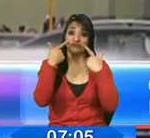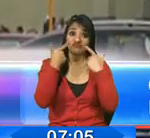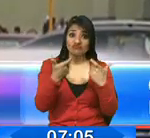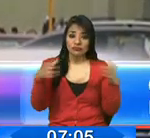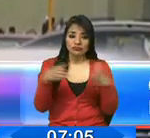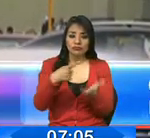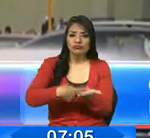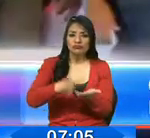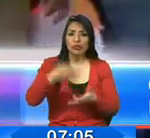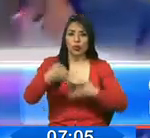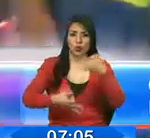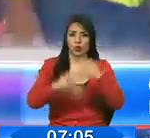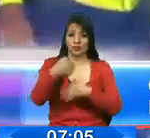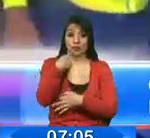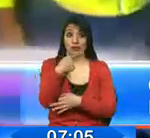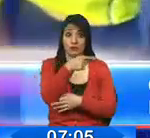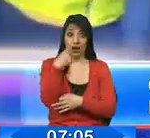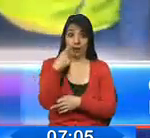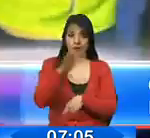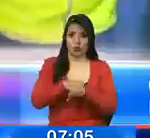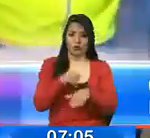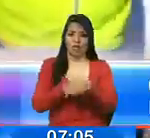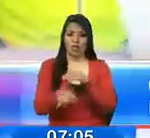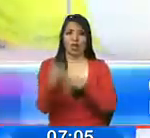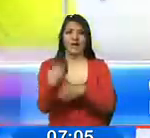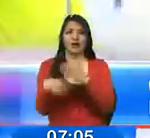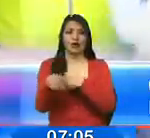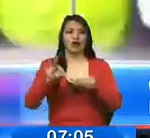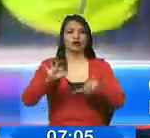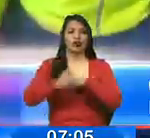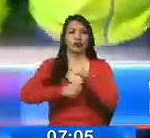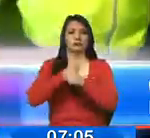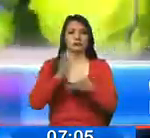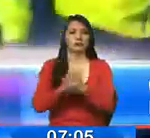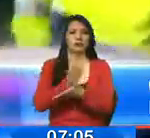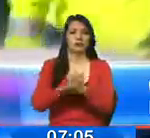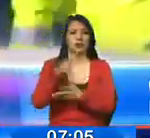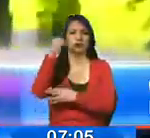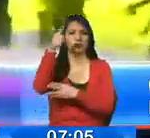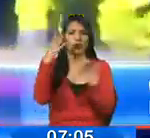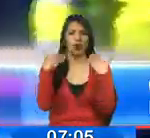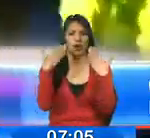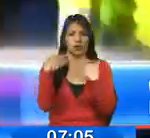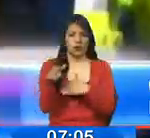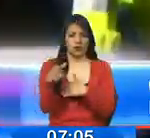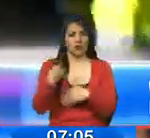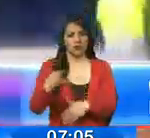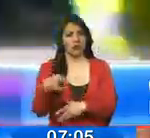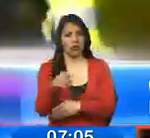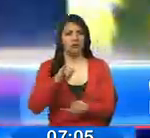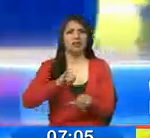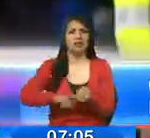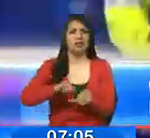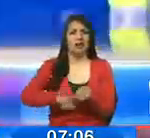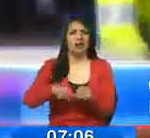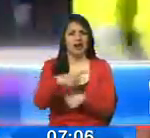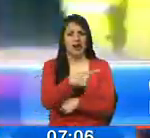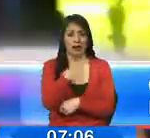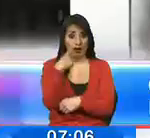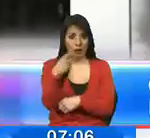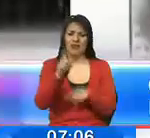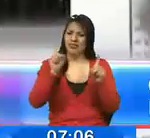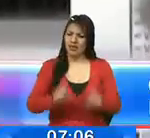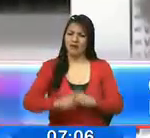había abusado sexualmente a su hijo cuando tenía 8 años en un plantel del norte de Guayaquil y que también lo contagió con VIH, debe